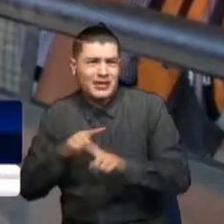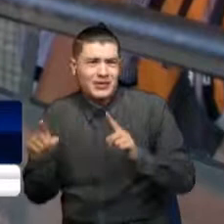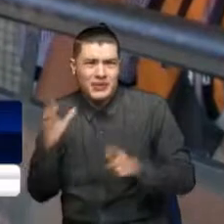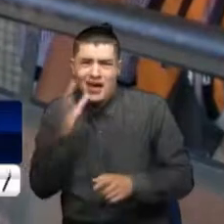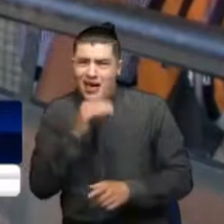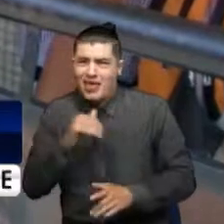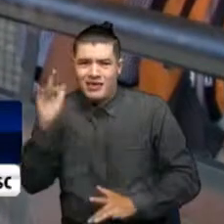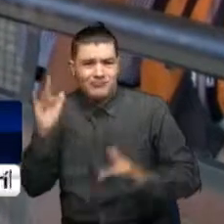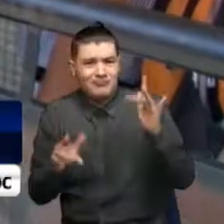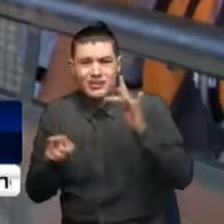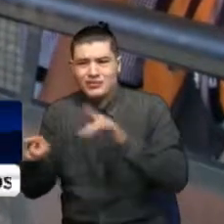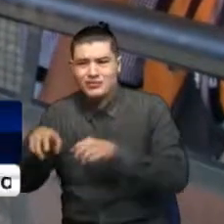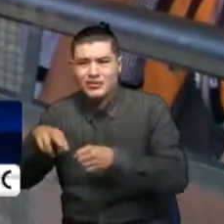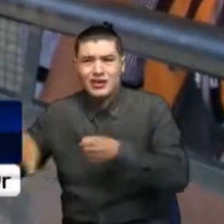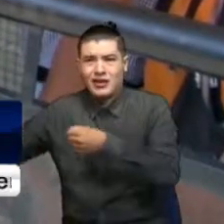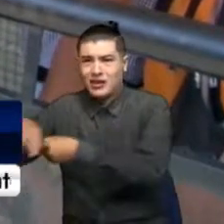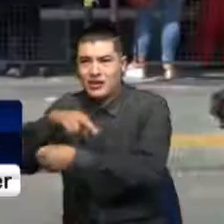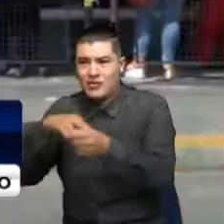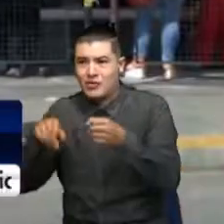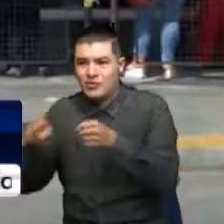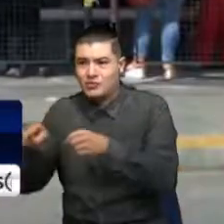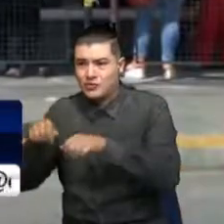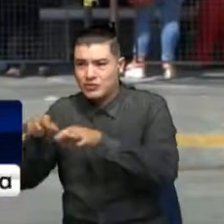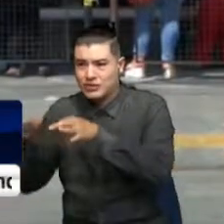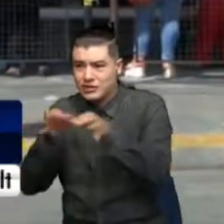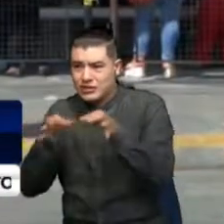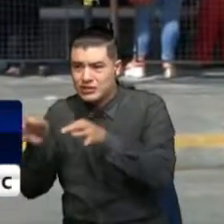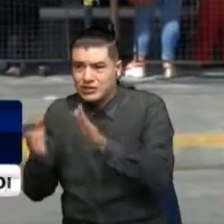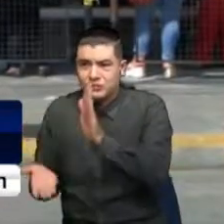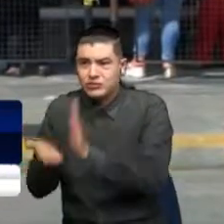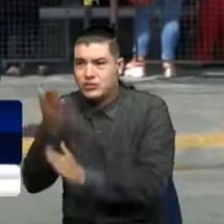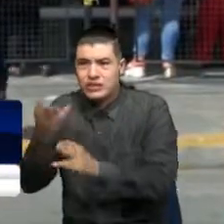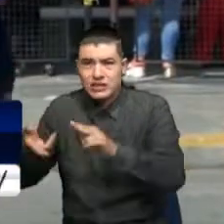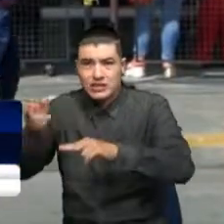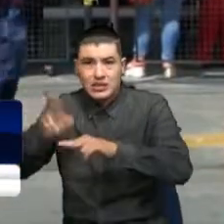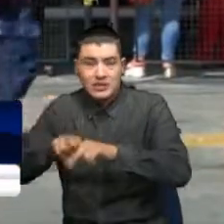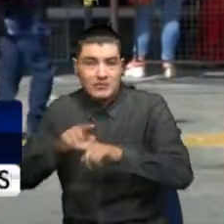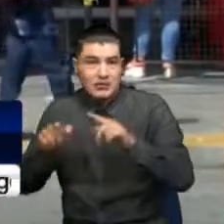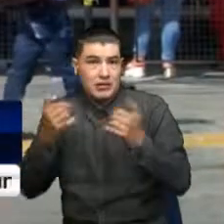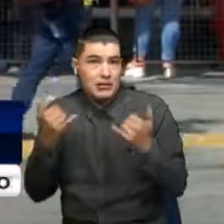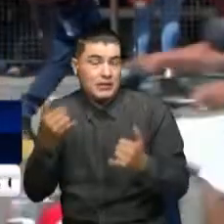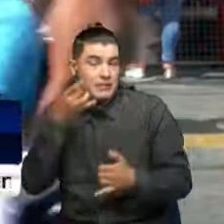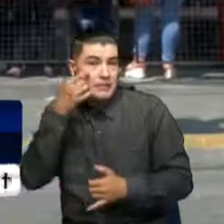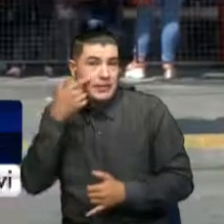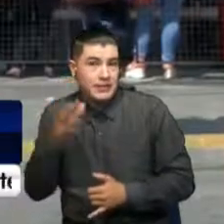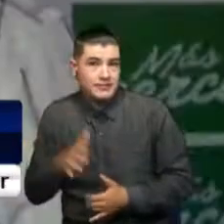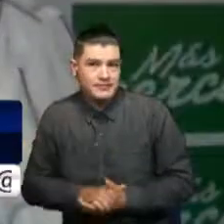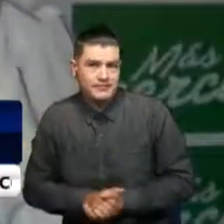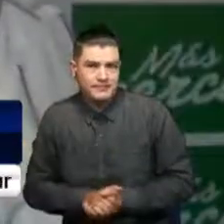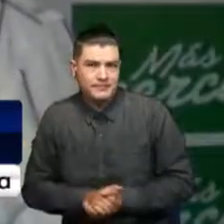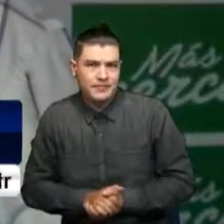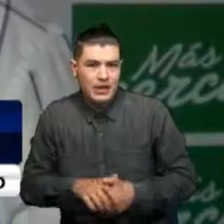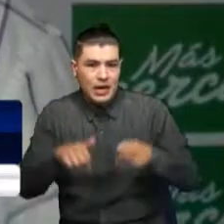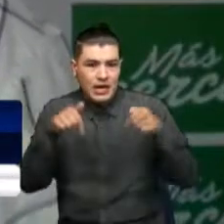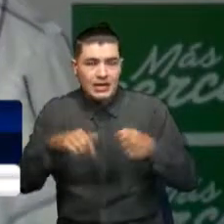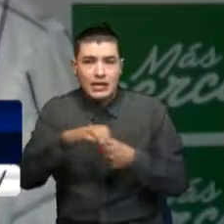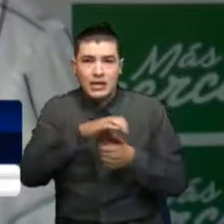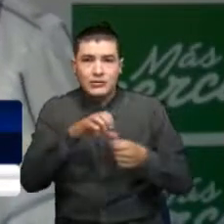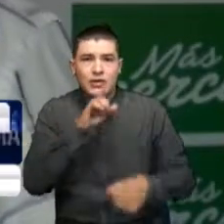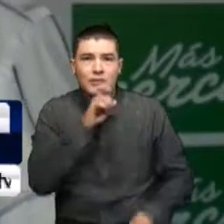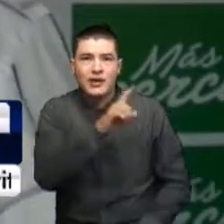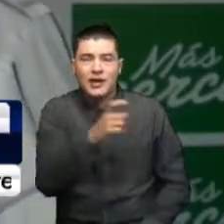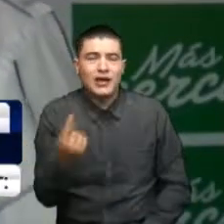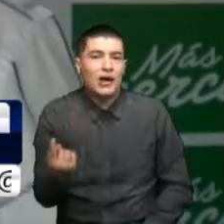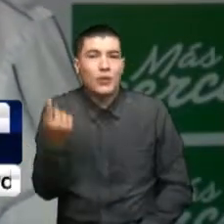con los sectores a los que se les incrementó dicho avalúo bucaramanga por ser la única ciudad donde se